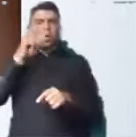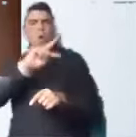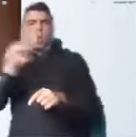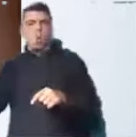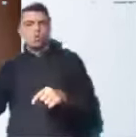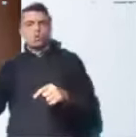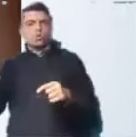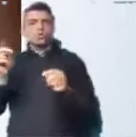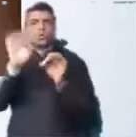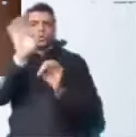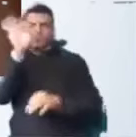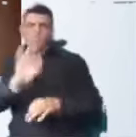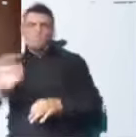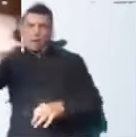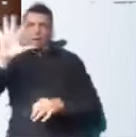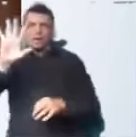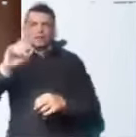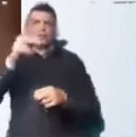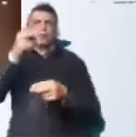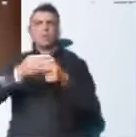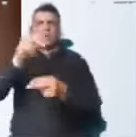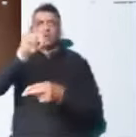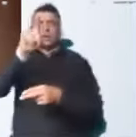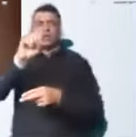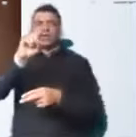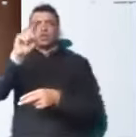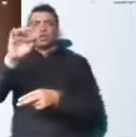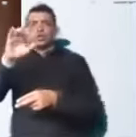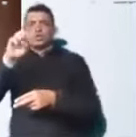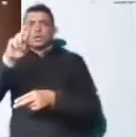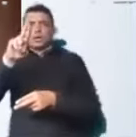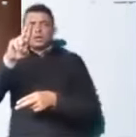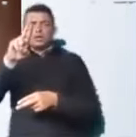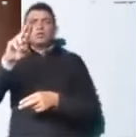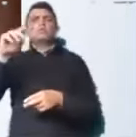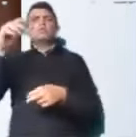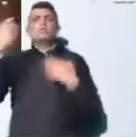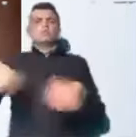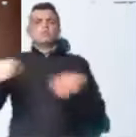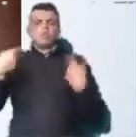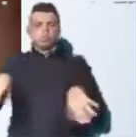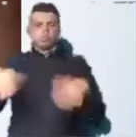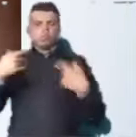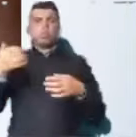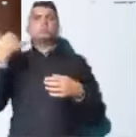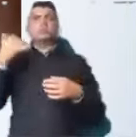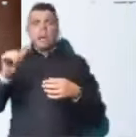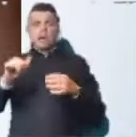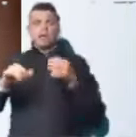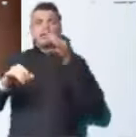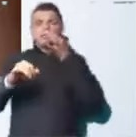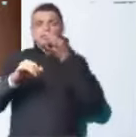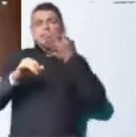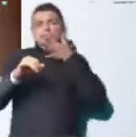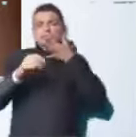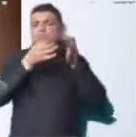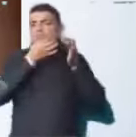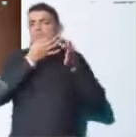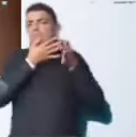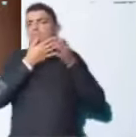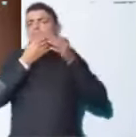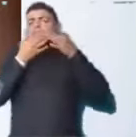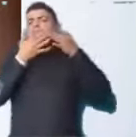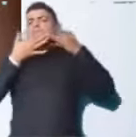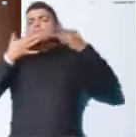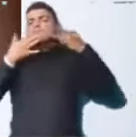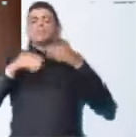del herpes zóster. Es un virus que ocasiona lesiones que generalmente van por unas regiones del